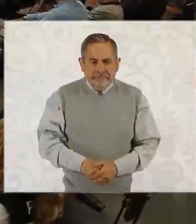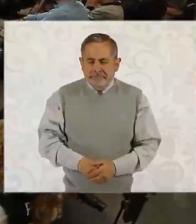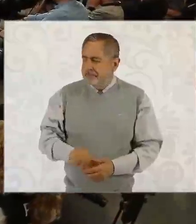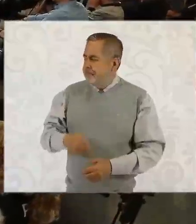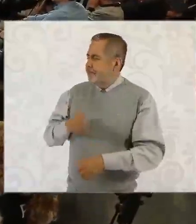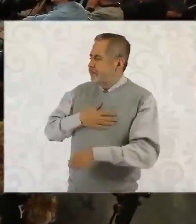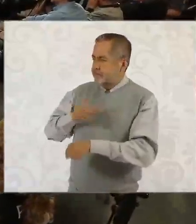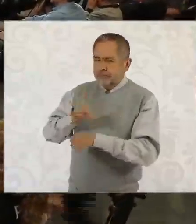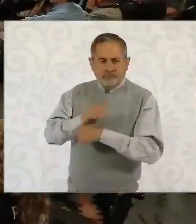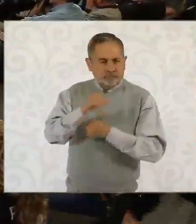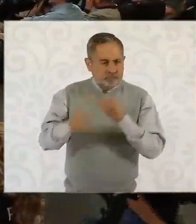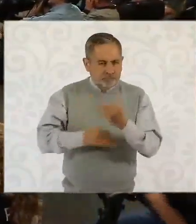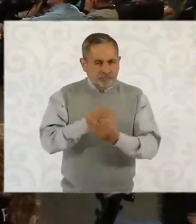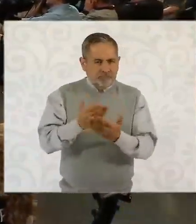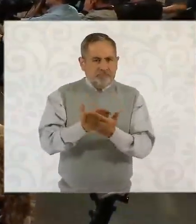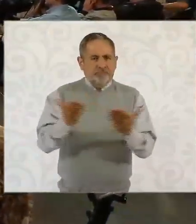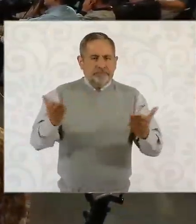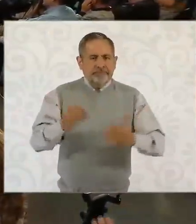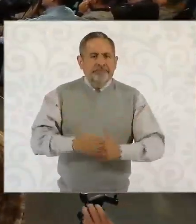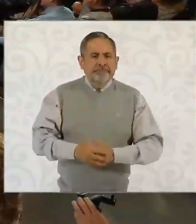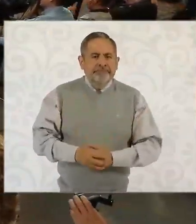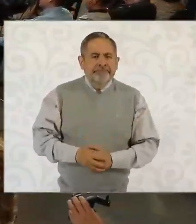Muy buenos días a todas y a todos.